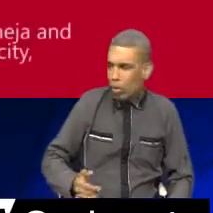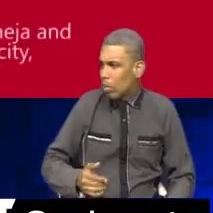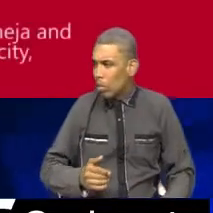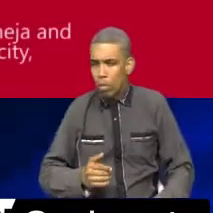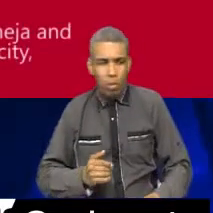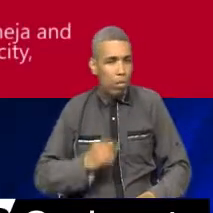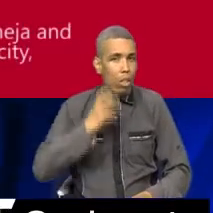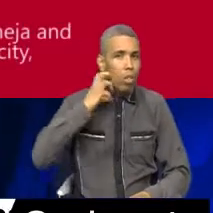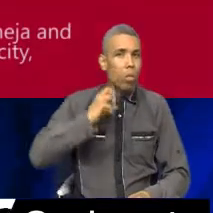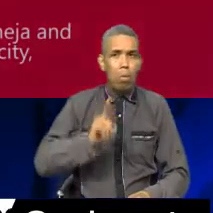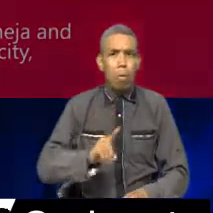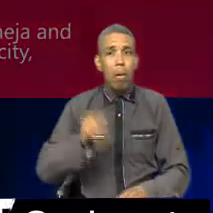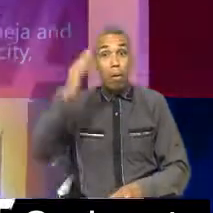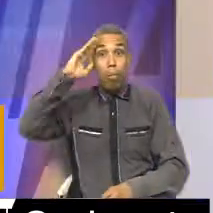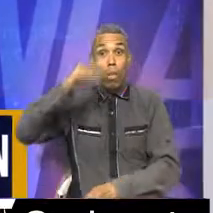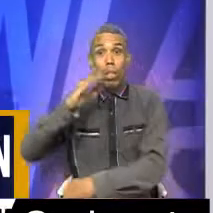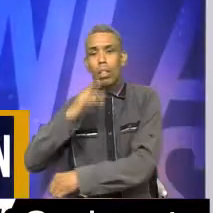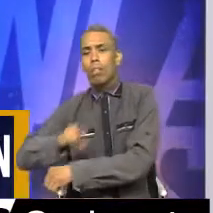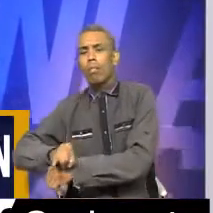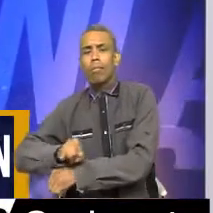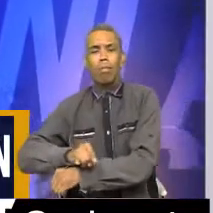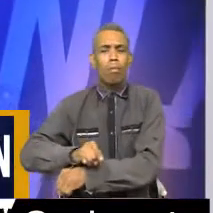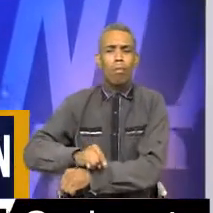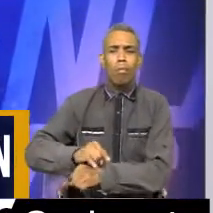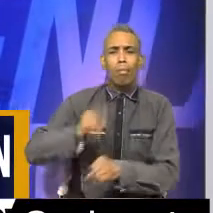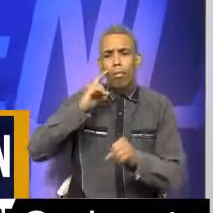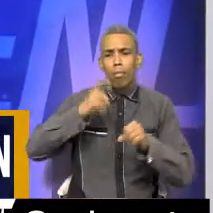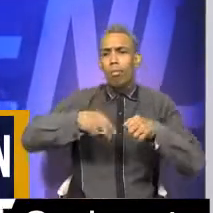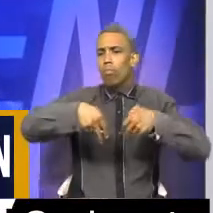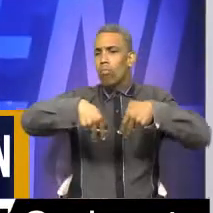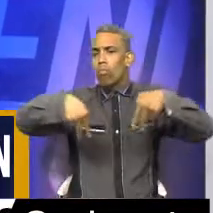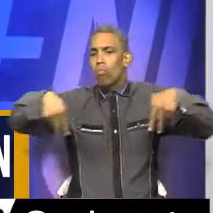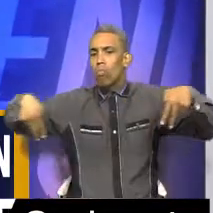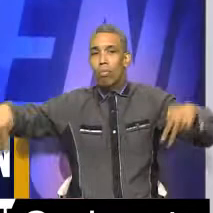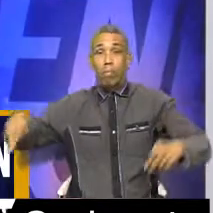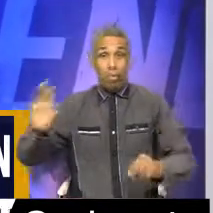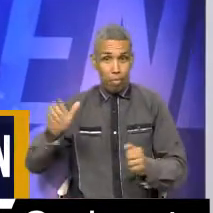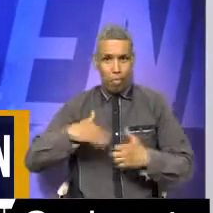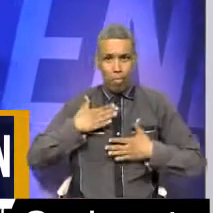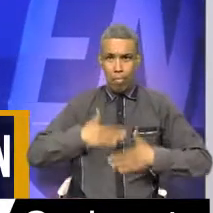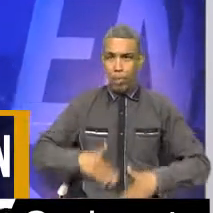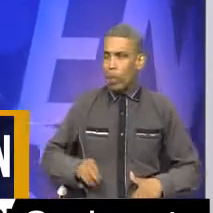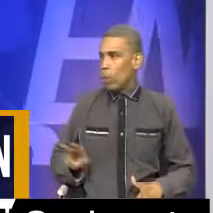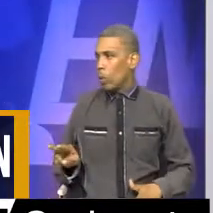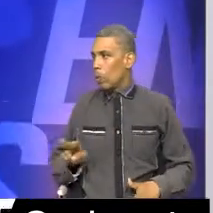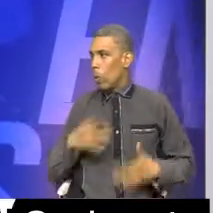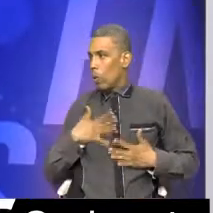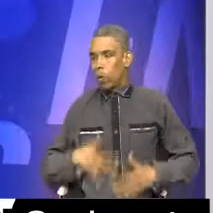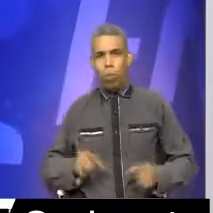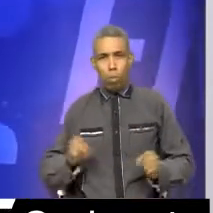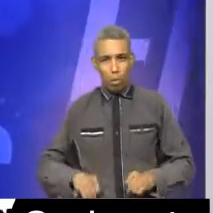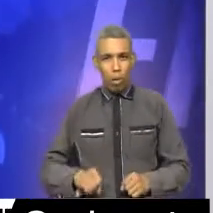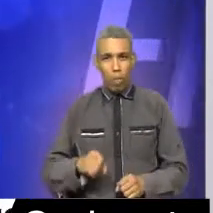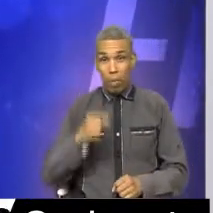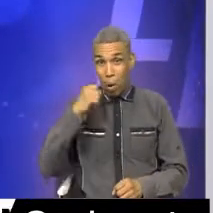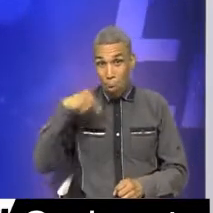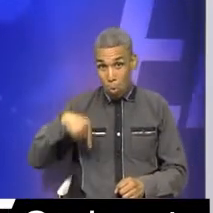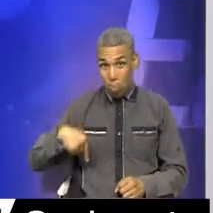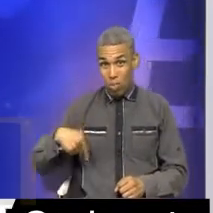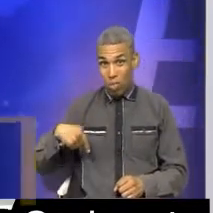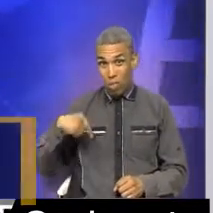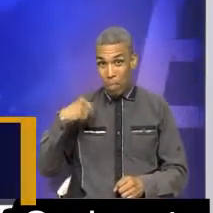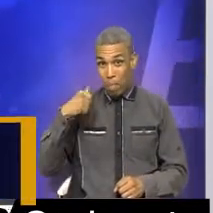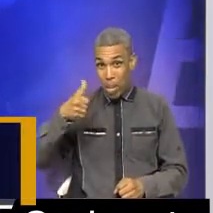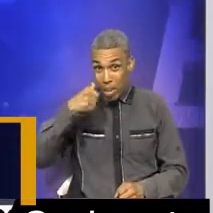todos los barranqueños. No hay motivo para que no podamos hacer nuestras compras de esta temporada previa a